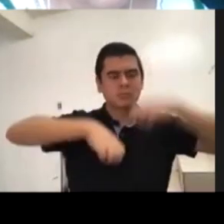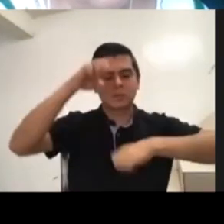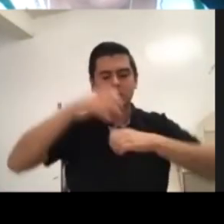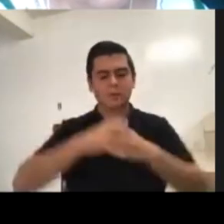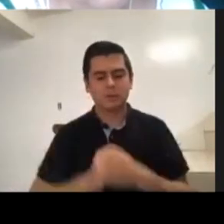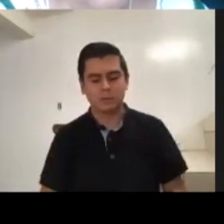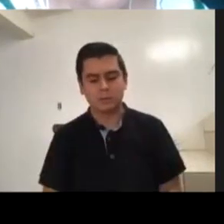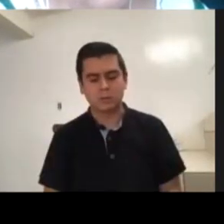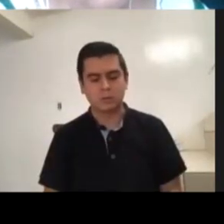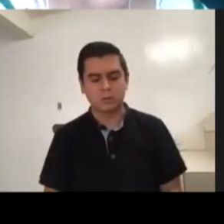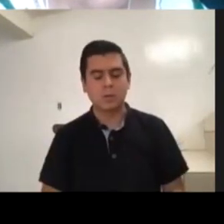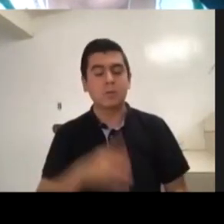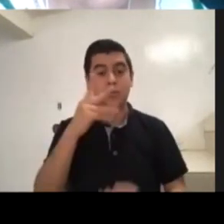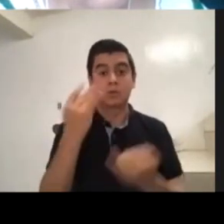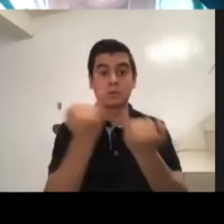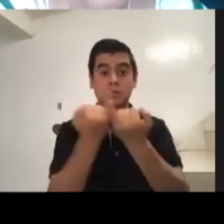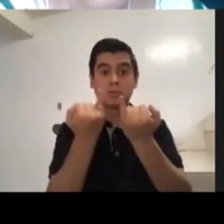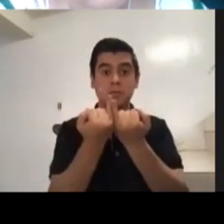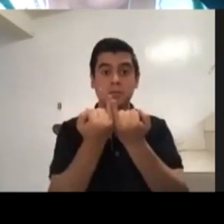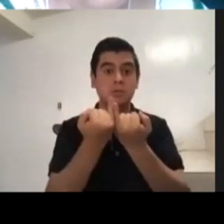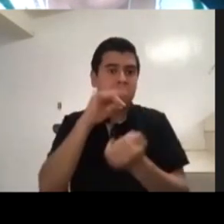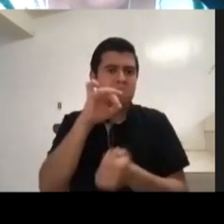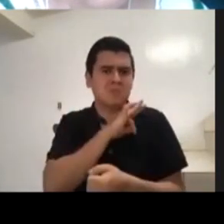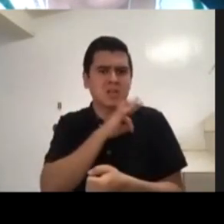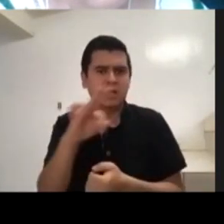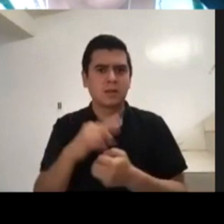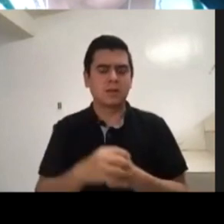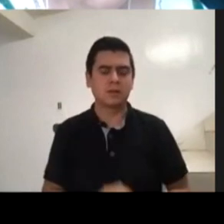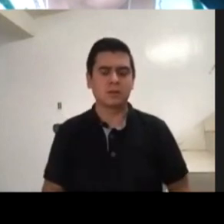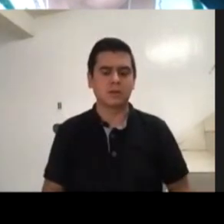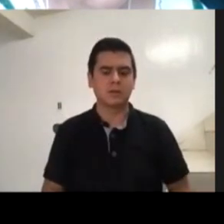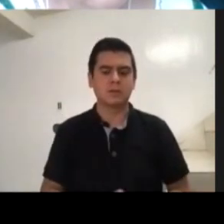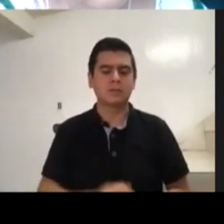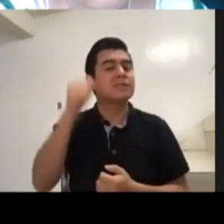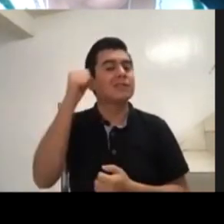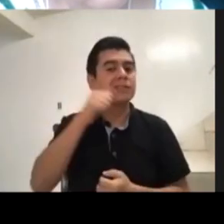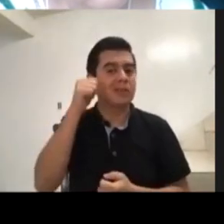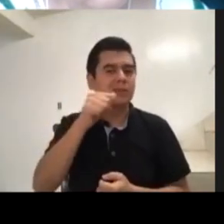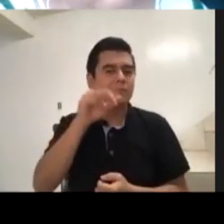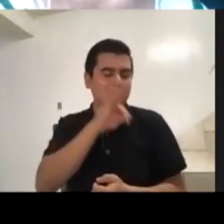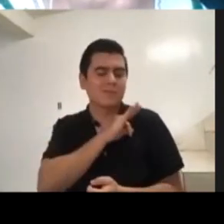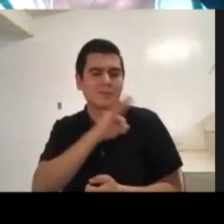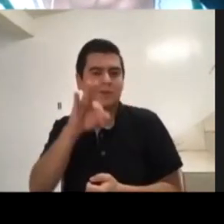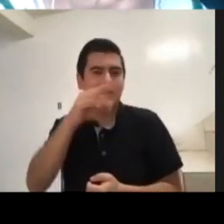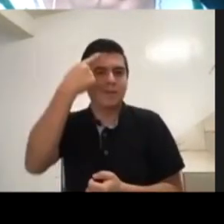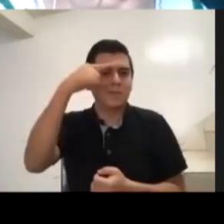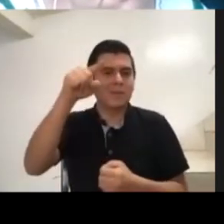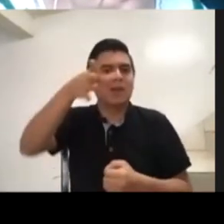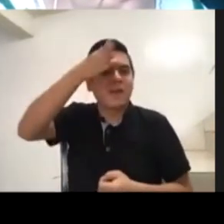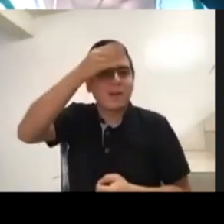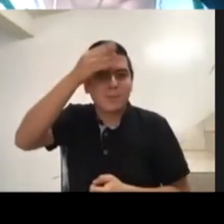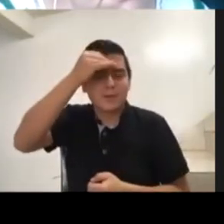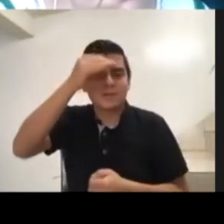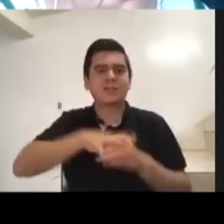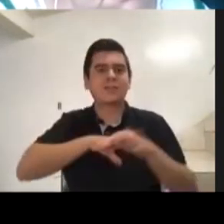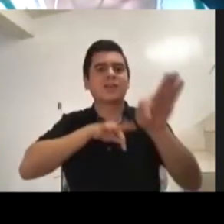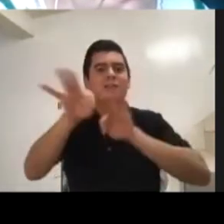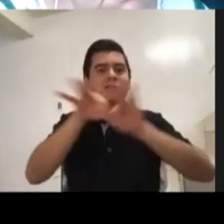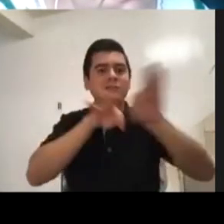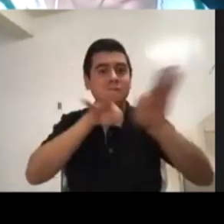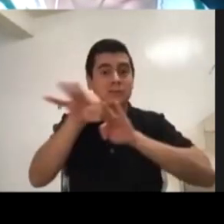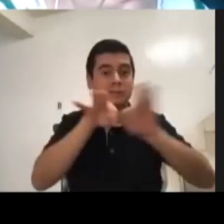de todas maneras, siempre hay una forma de aprender a trabajar desde la diversidad cuando hay el